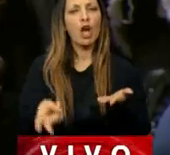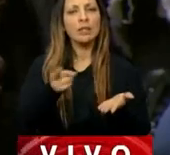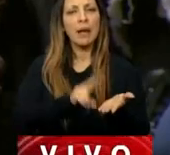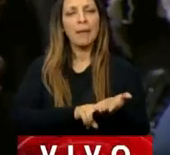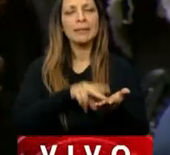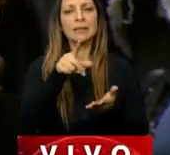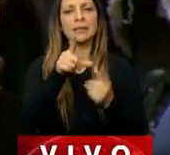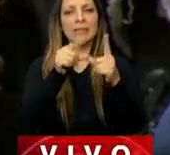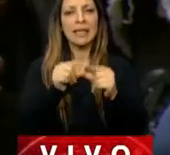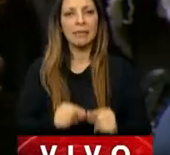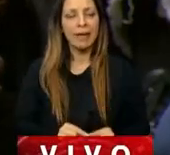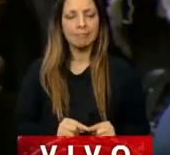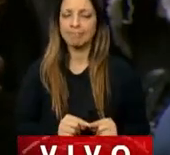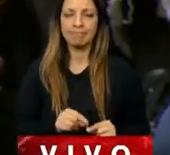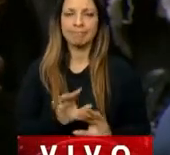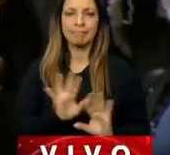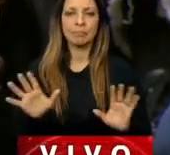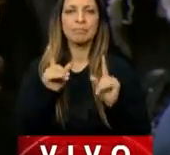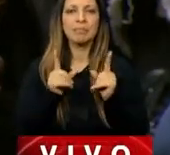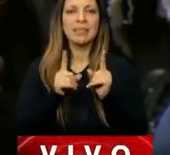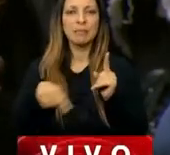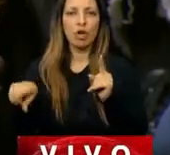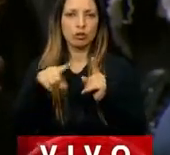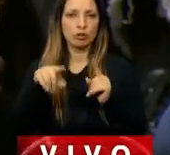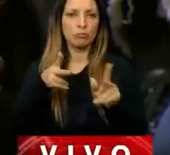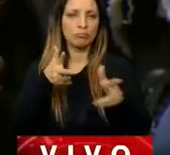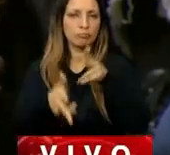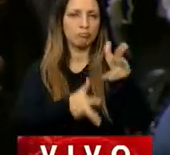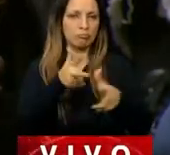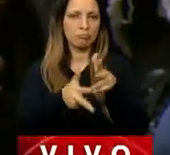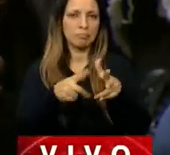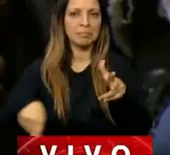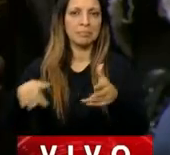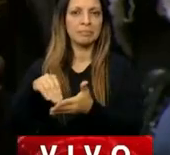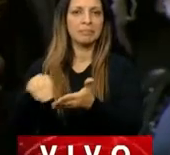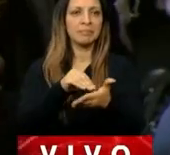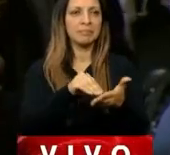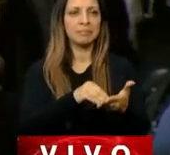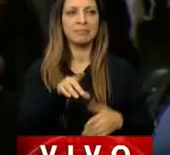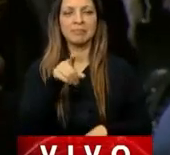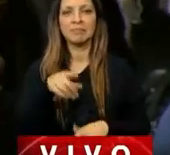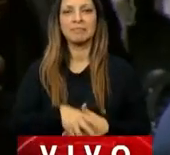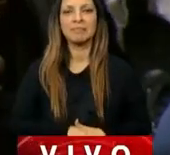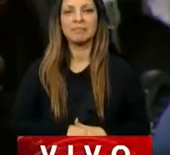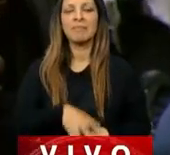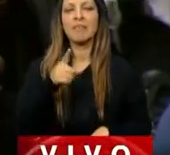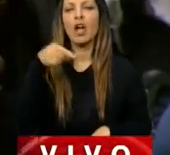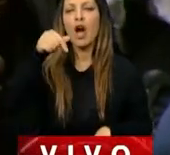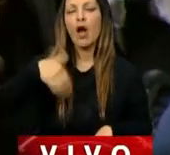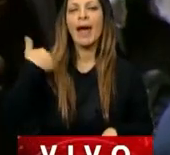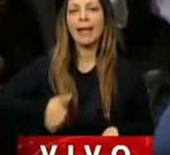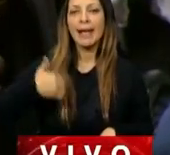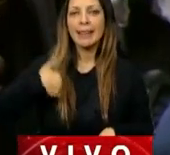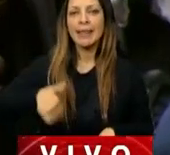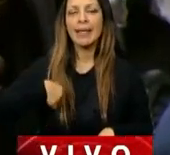dado y que han dado los distintos diputadas y diputados, hoy el país